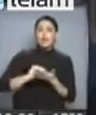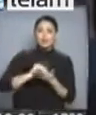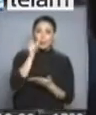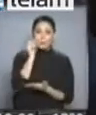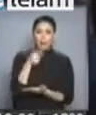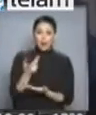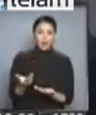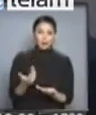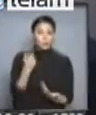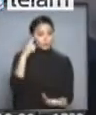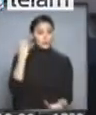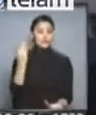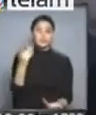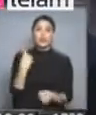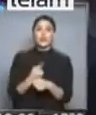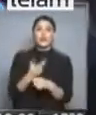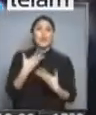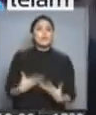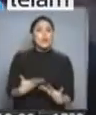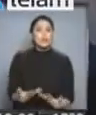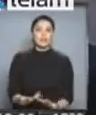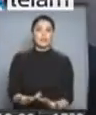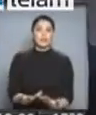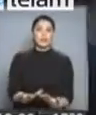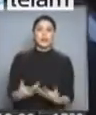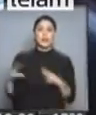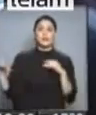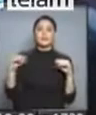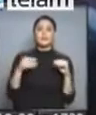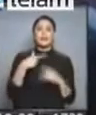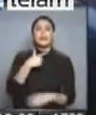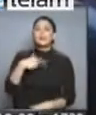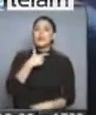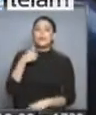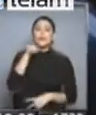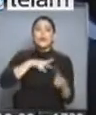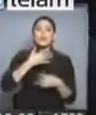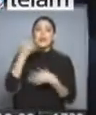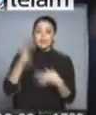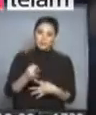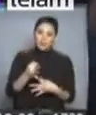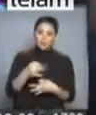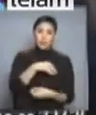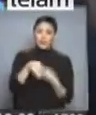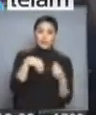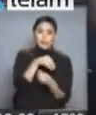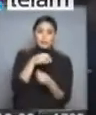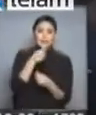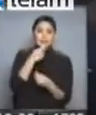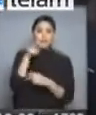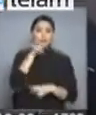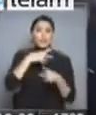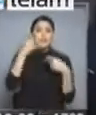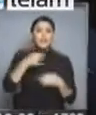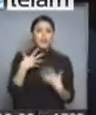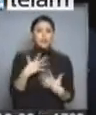padre, así que imagínate que no puede haber molestia. La búsqueda de la verdad a la familia no le genera preocupación